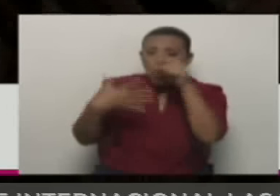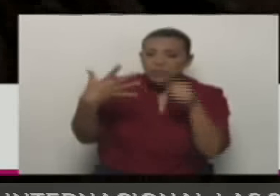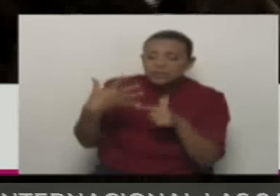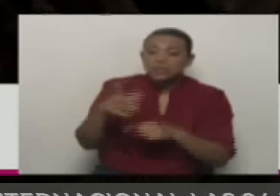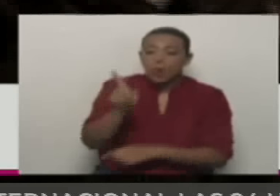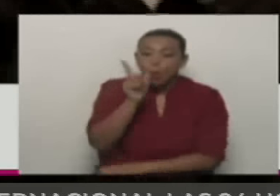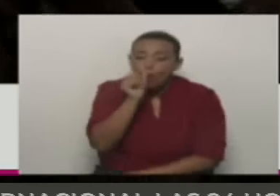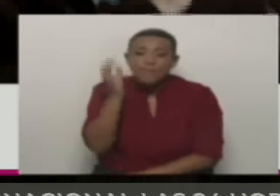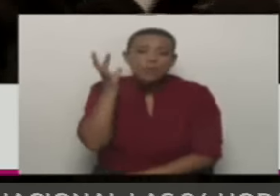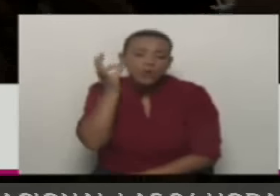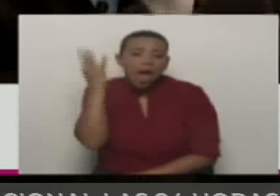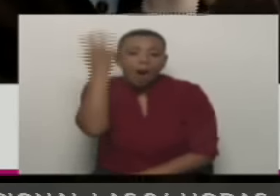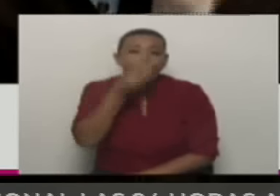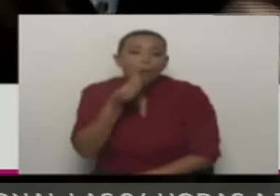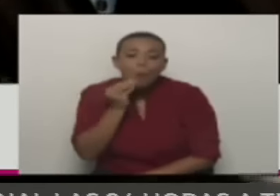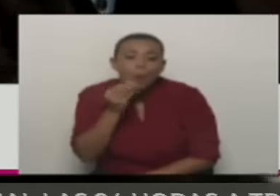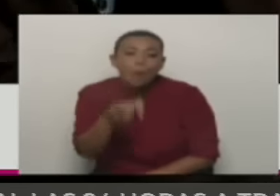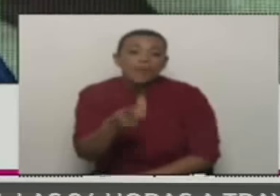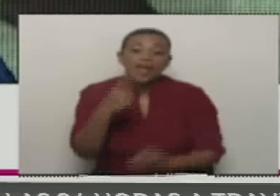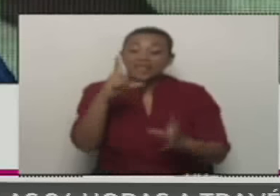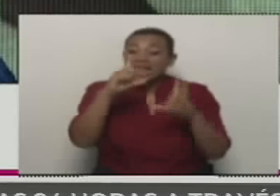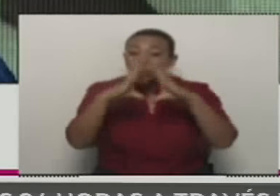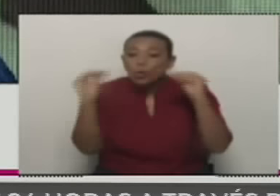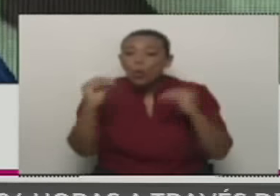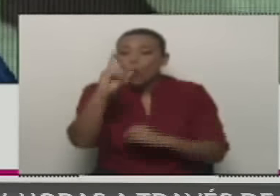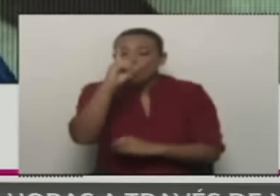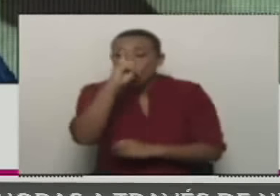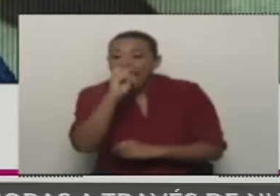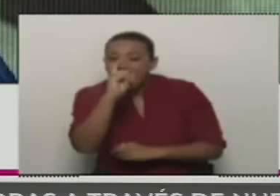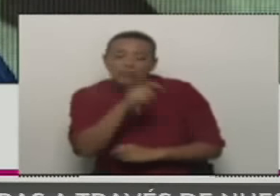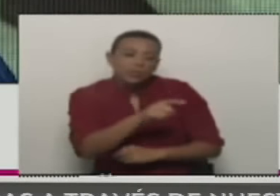Muchachas, muchachos de todas las edades de la 5G.